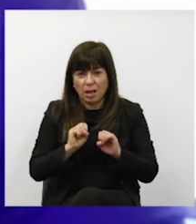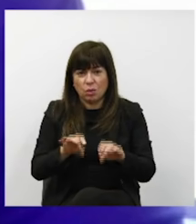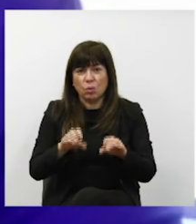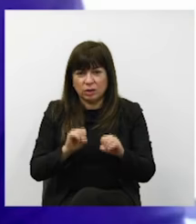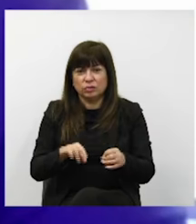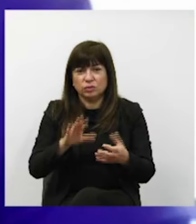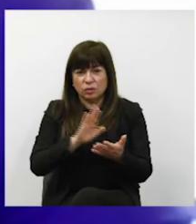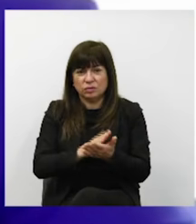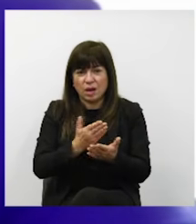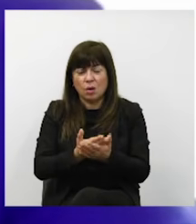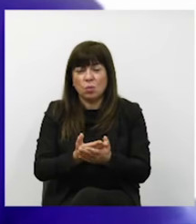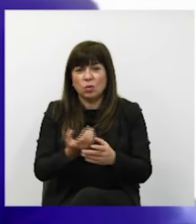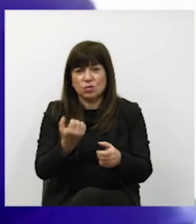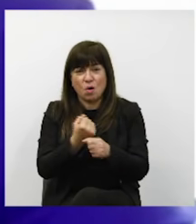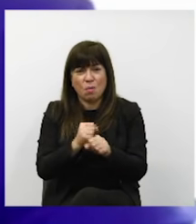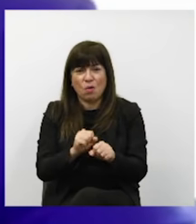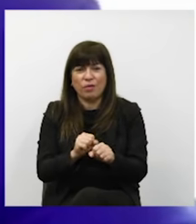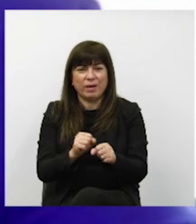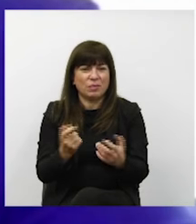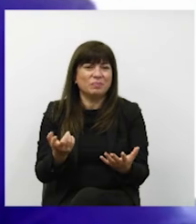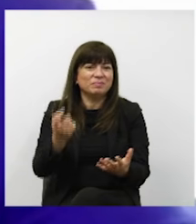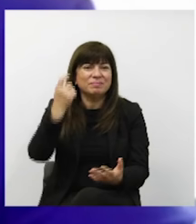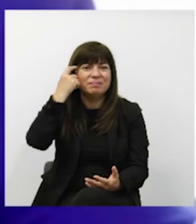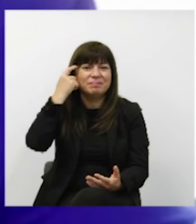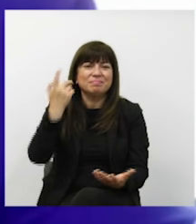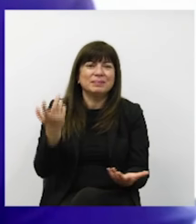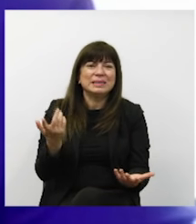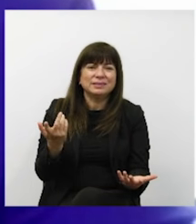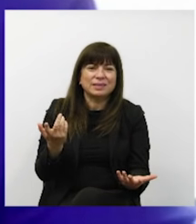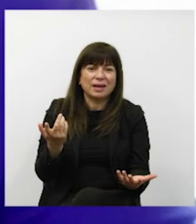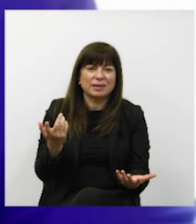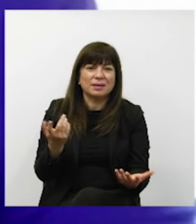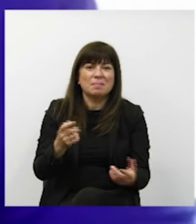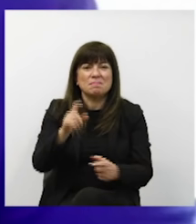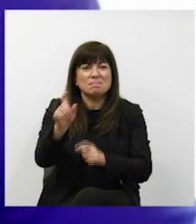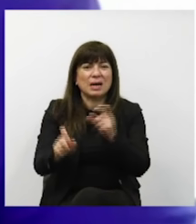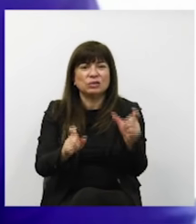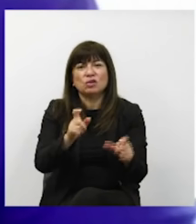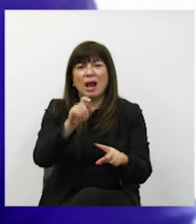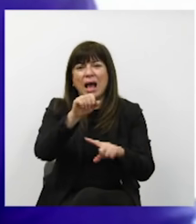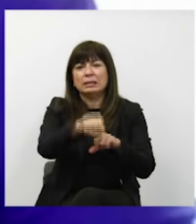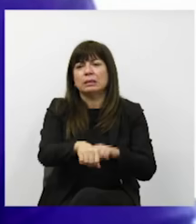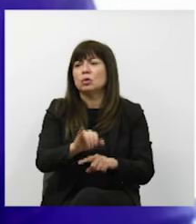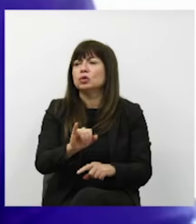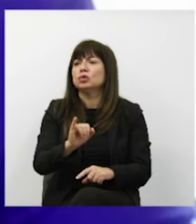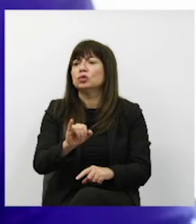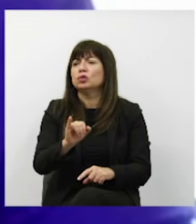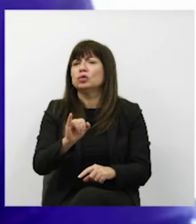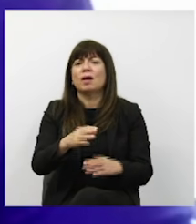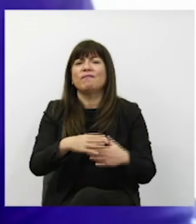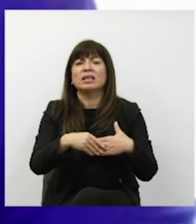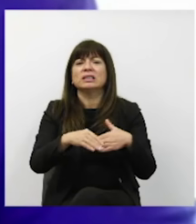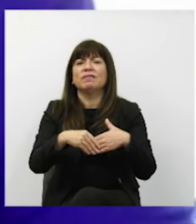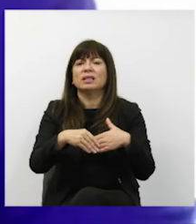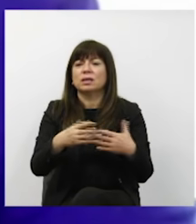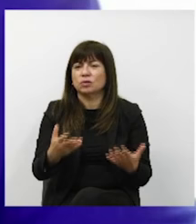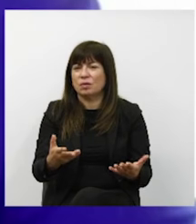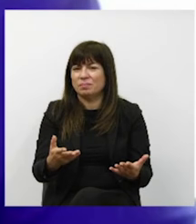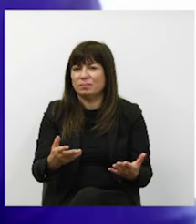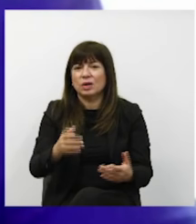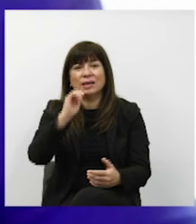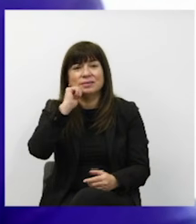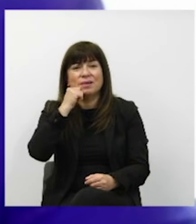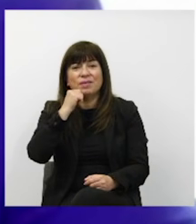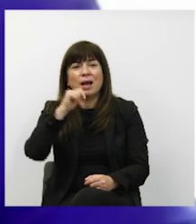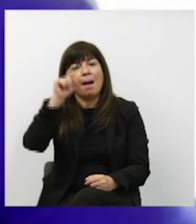de salud, no podemos pretender que la gente acepte de buena a primera mayor flexibilización porque puede